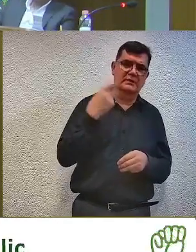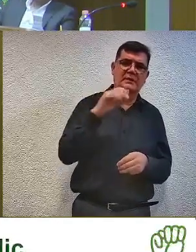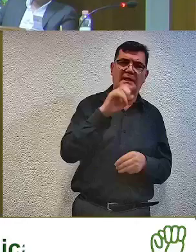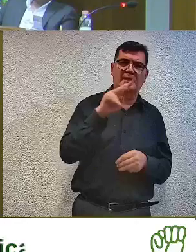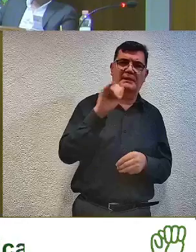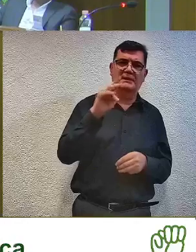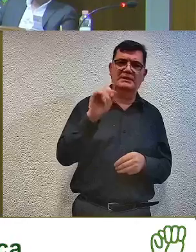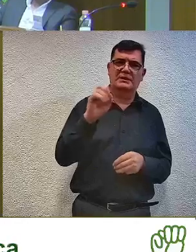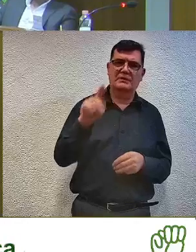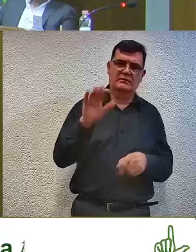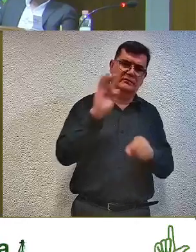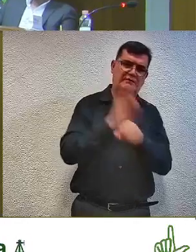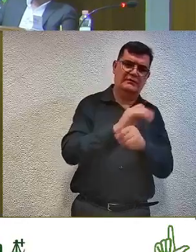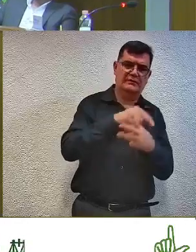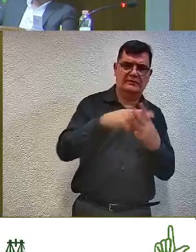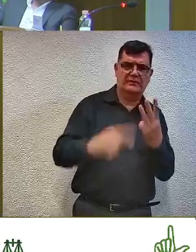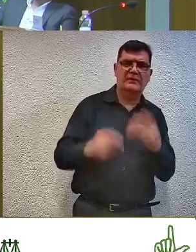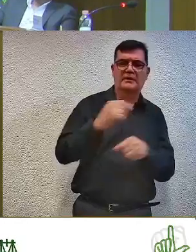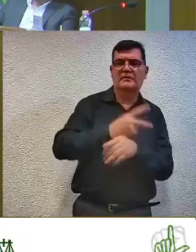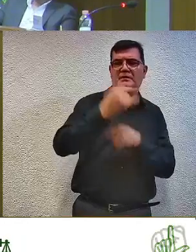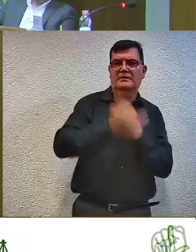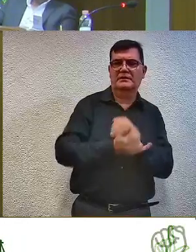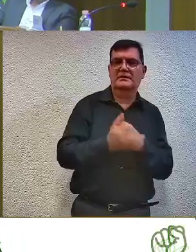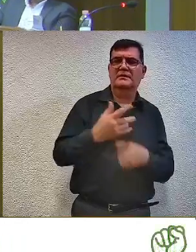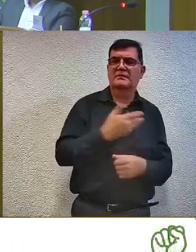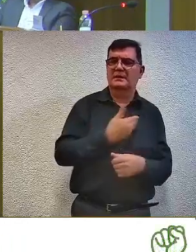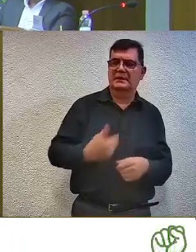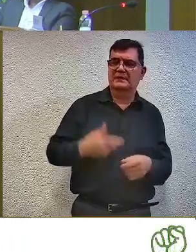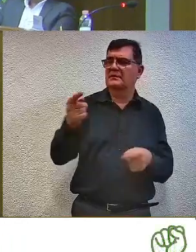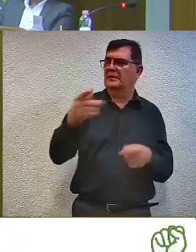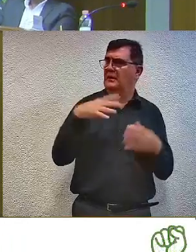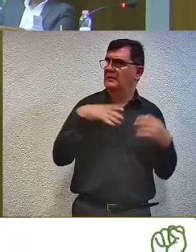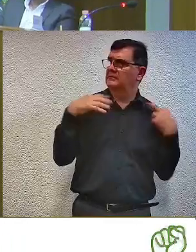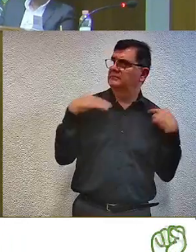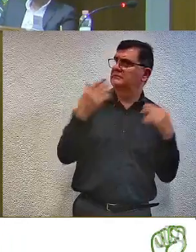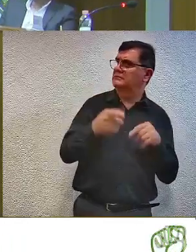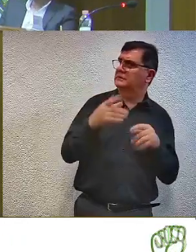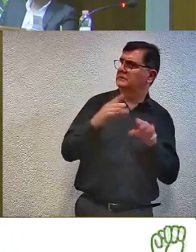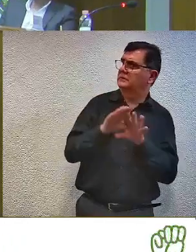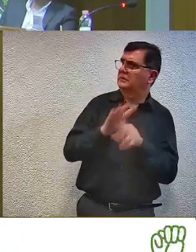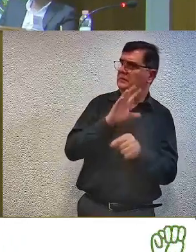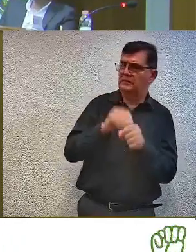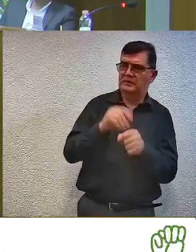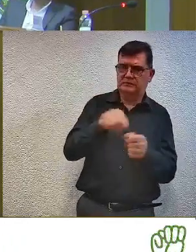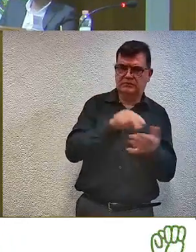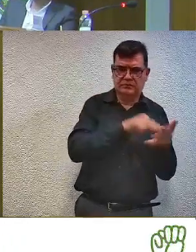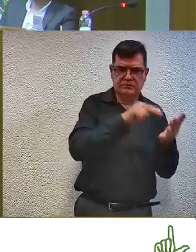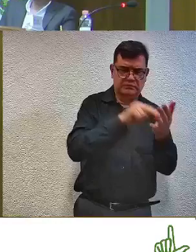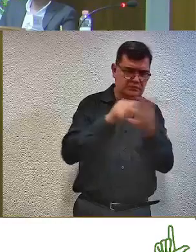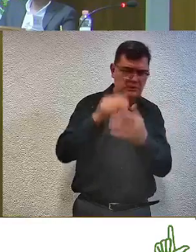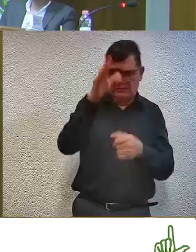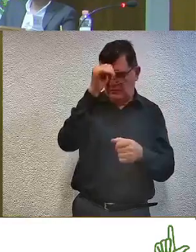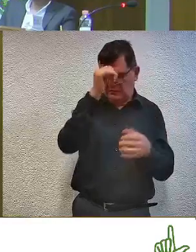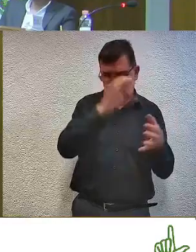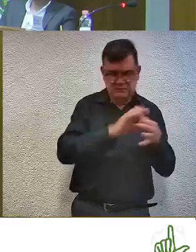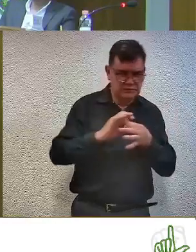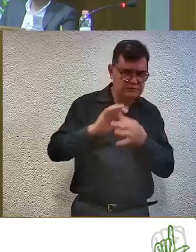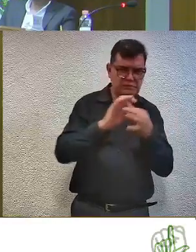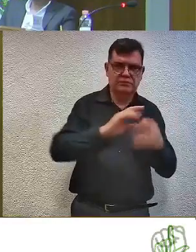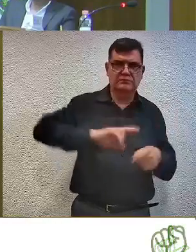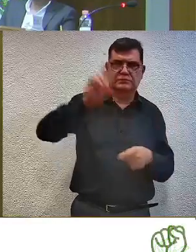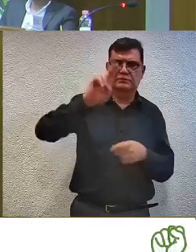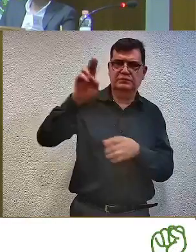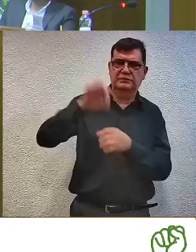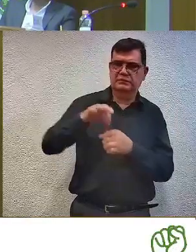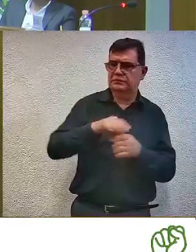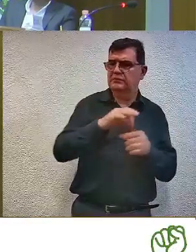Rodríguez Sinol. A favor de los proyectos. Magistrada presidenta, magistrados, los proyectos de resolución fueron aprobados por unanimidad de votos. Gracias,